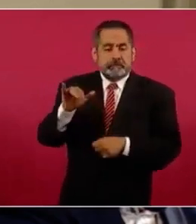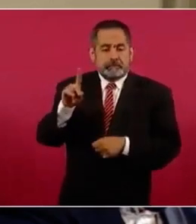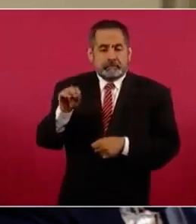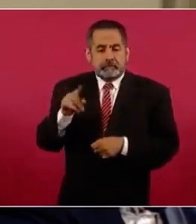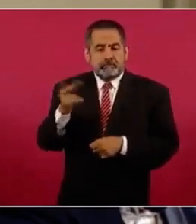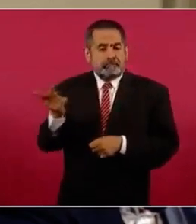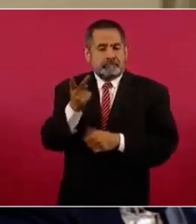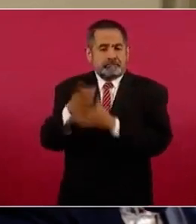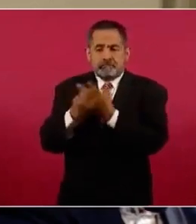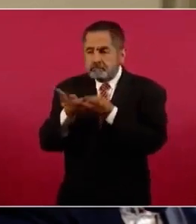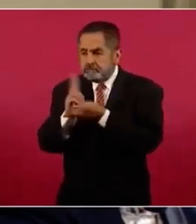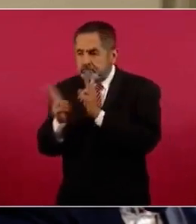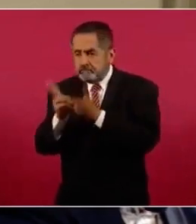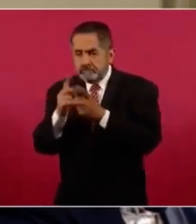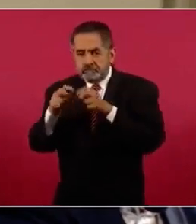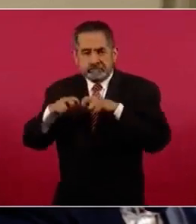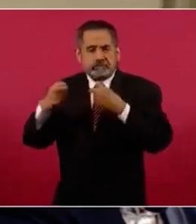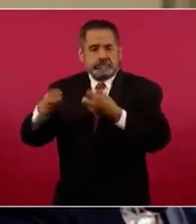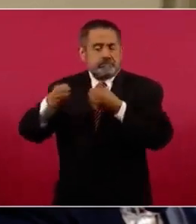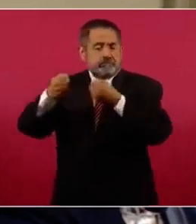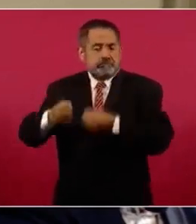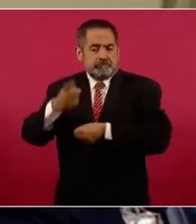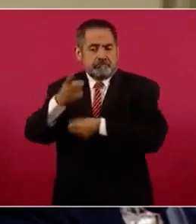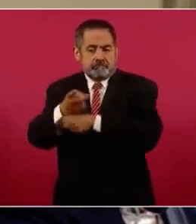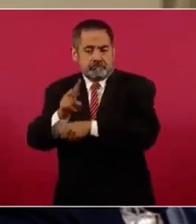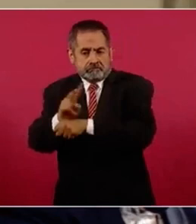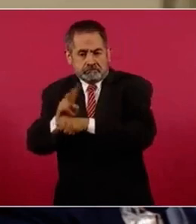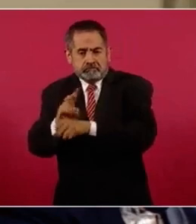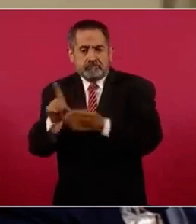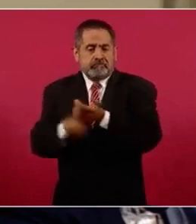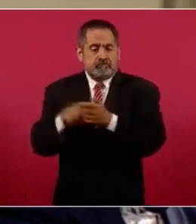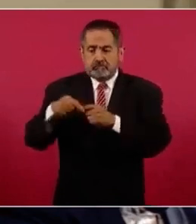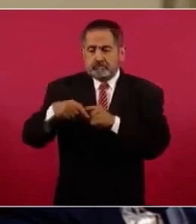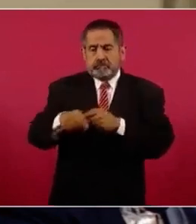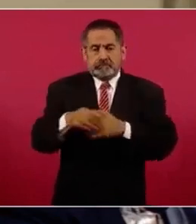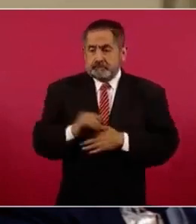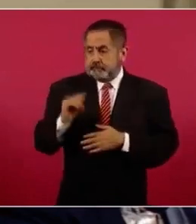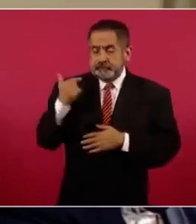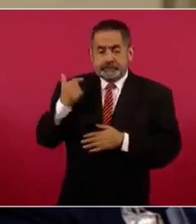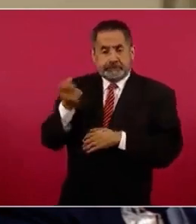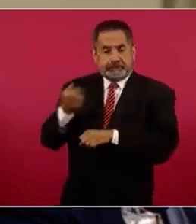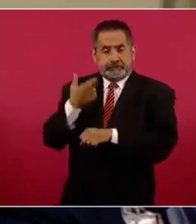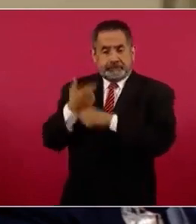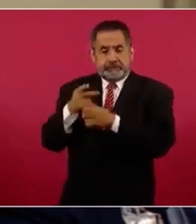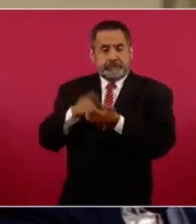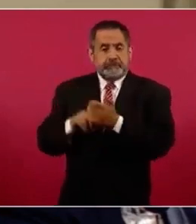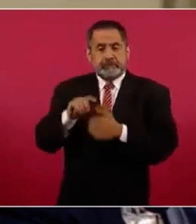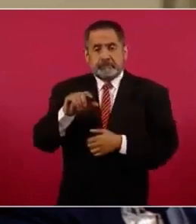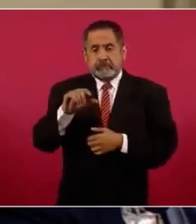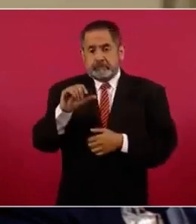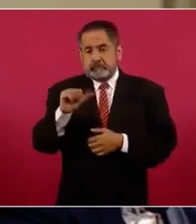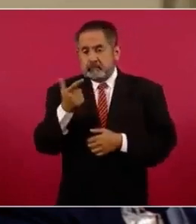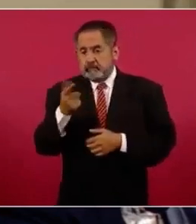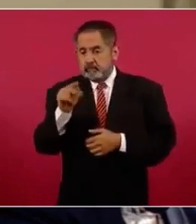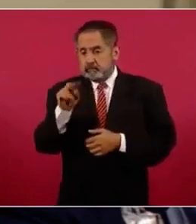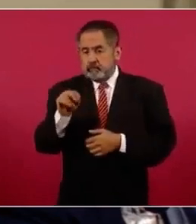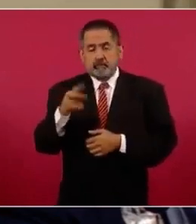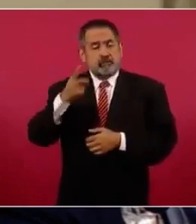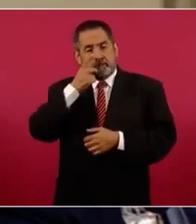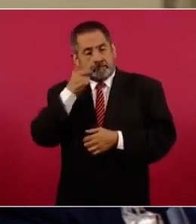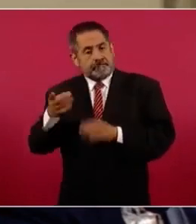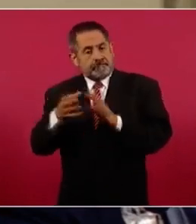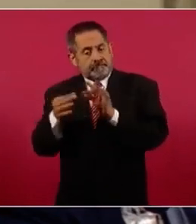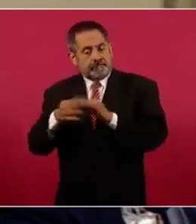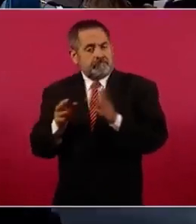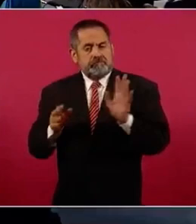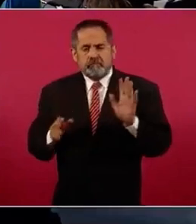han platicado en el Gabinete de Seguridad este tema. En esta semana el secretario de Gobernación, Adán Augusto López Hernández, hizo énfasis de